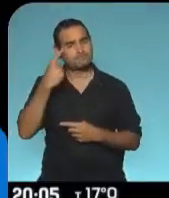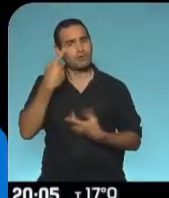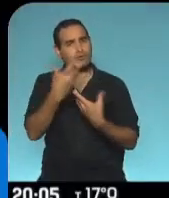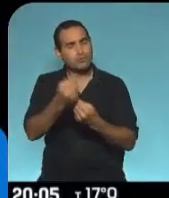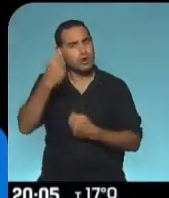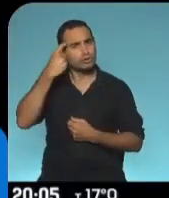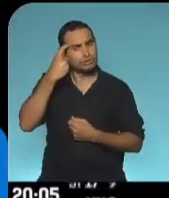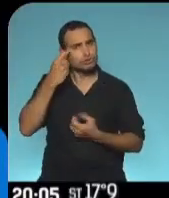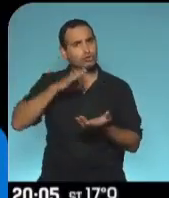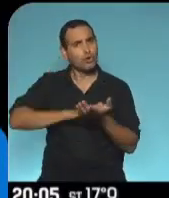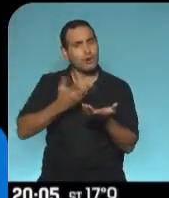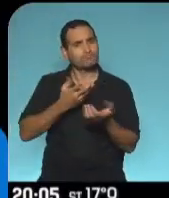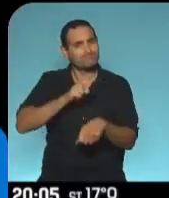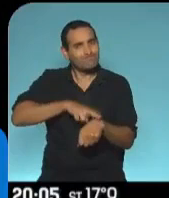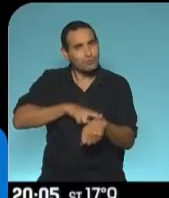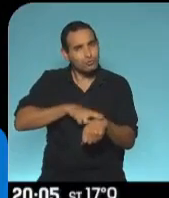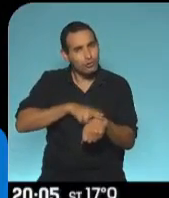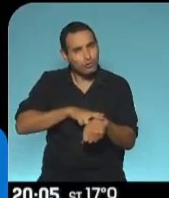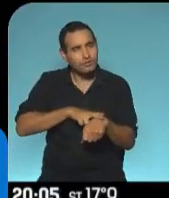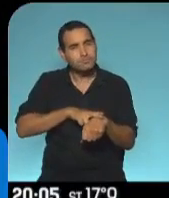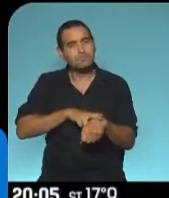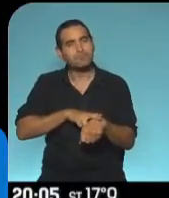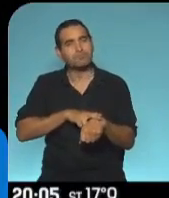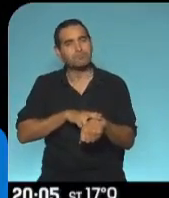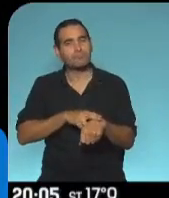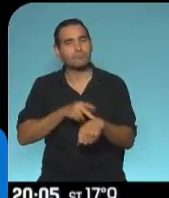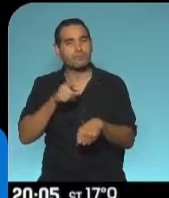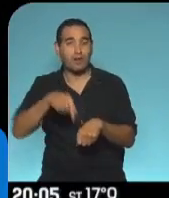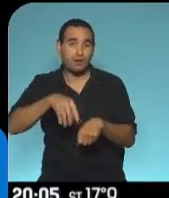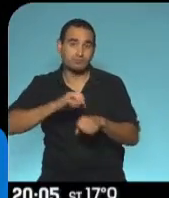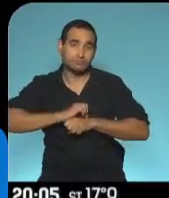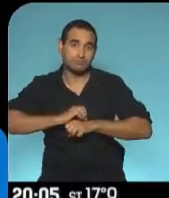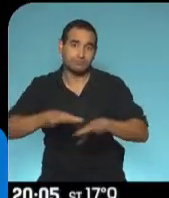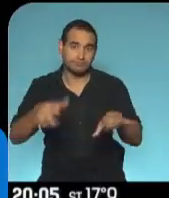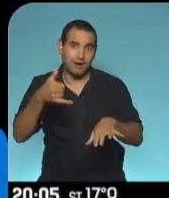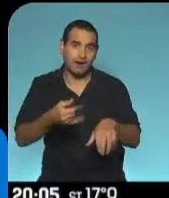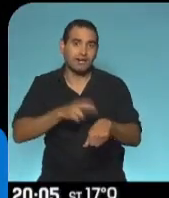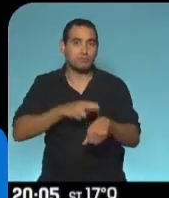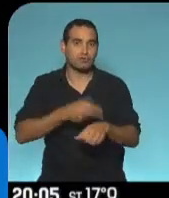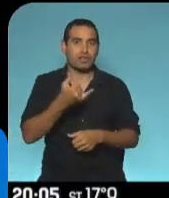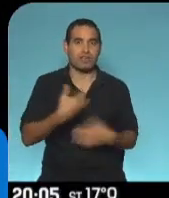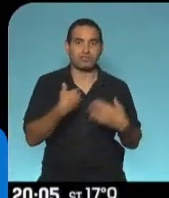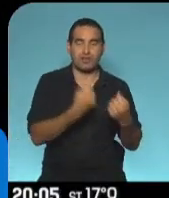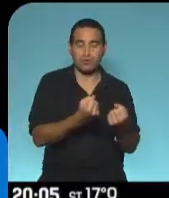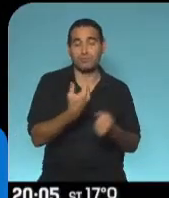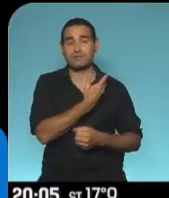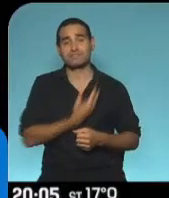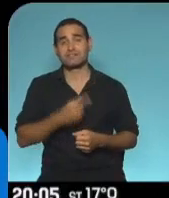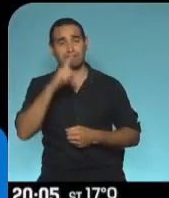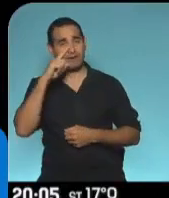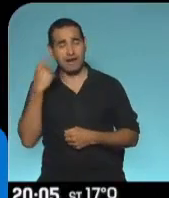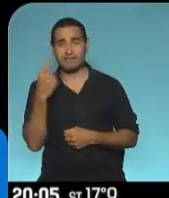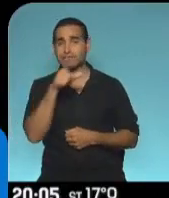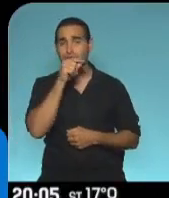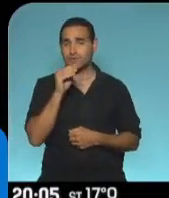sobre las recomendaciones que genera justamente una pandemia como la del COVID-19. Y fue Alberto Fernández, a través de la